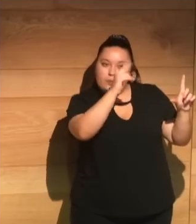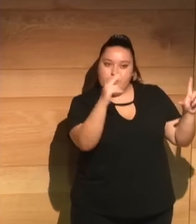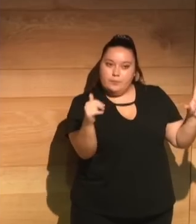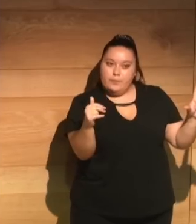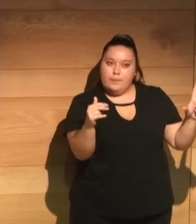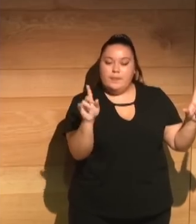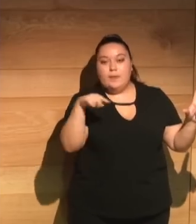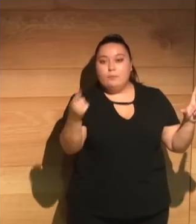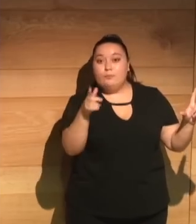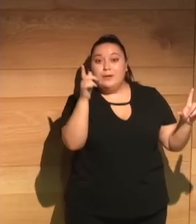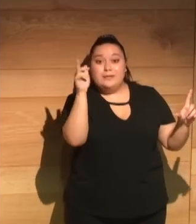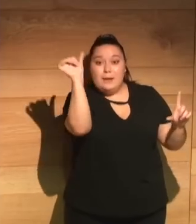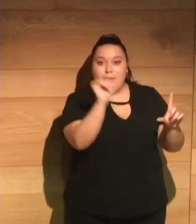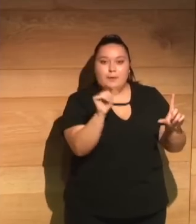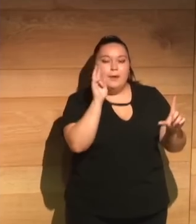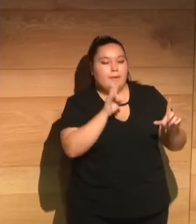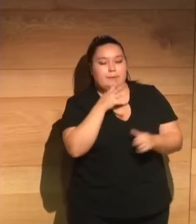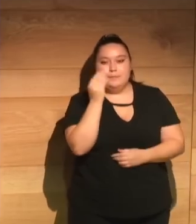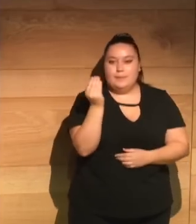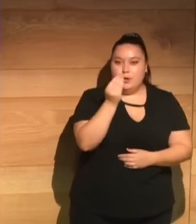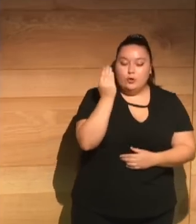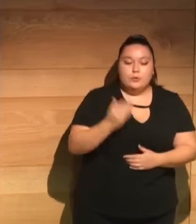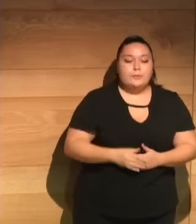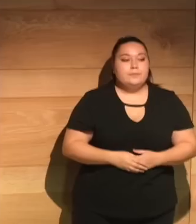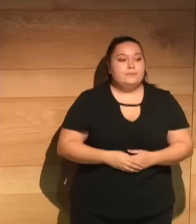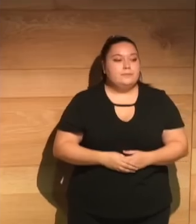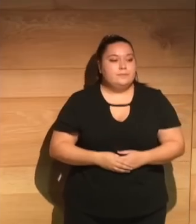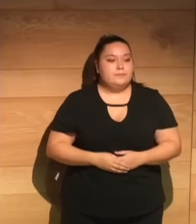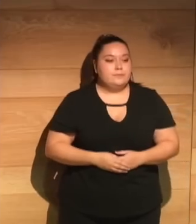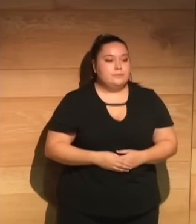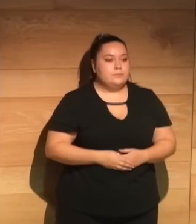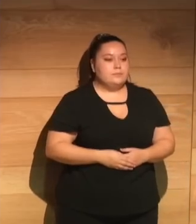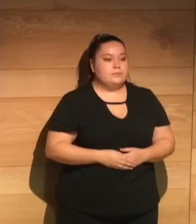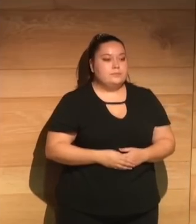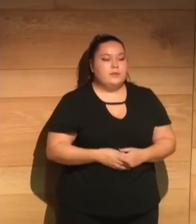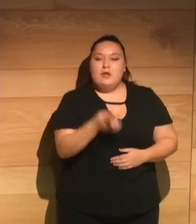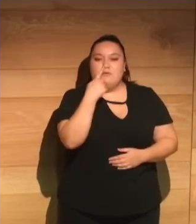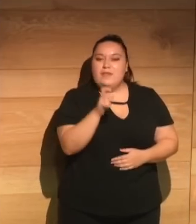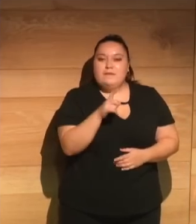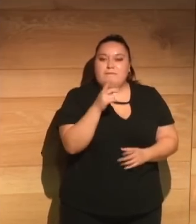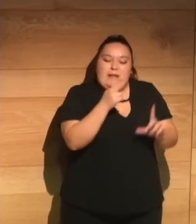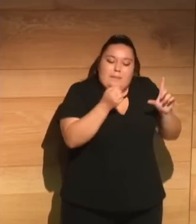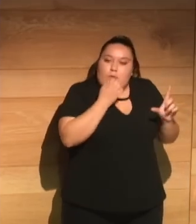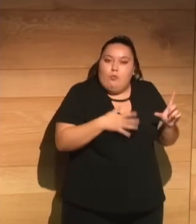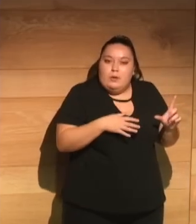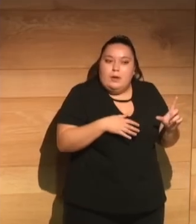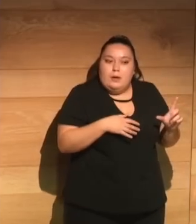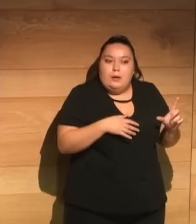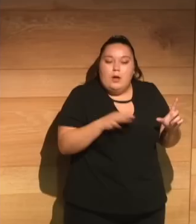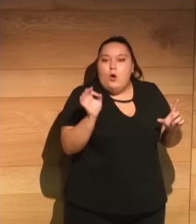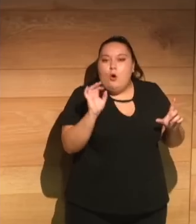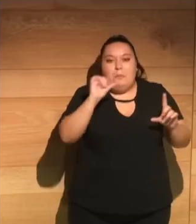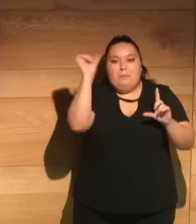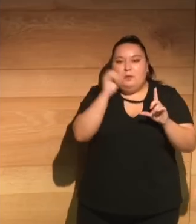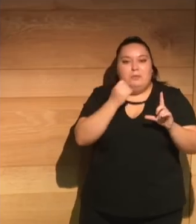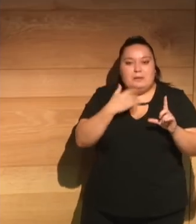las películas las vas a ver muchísimo mejor. Y ese principio aparece... Ahí. No tienen ni por qué ser buenas. No. Pueden ser malas películas, pero en